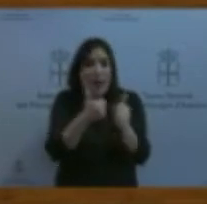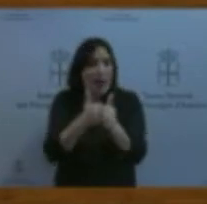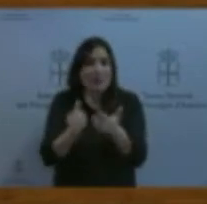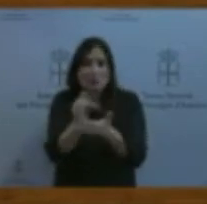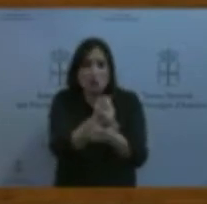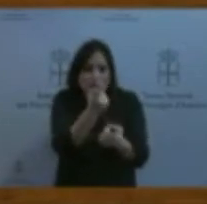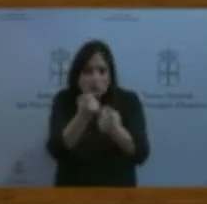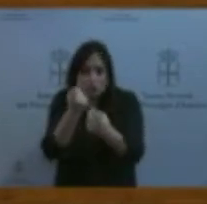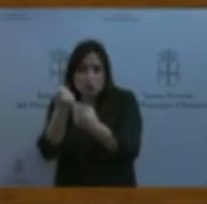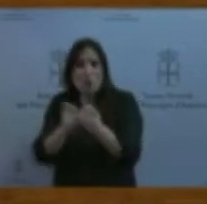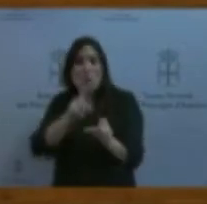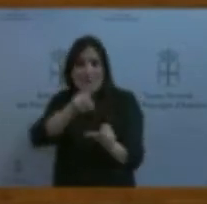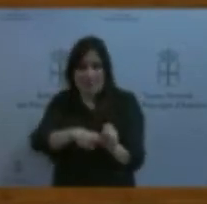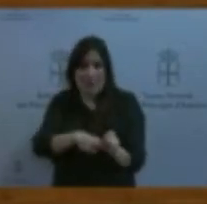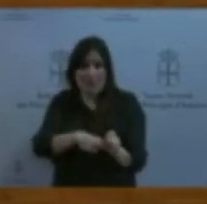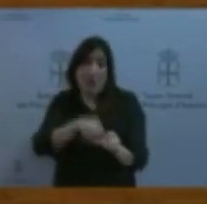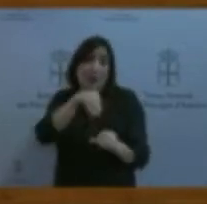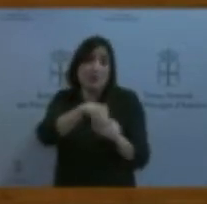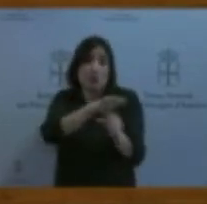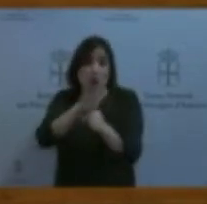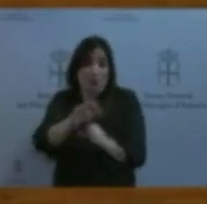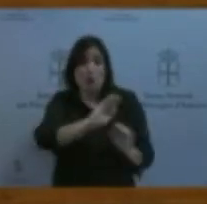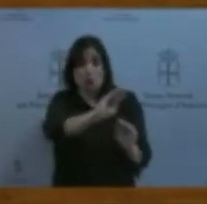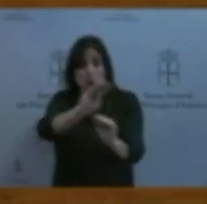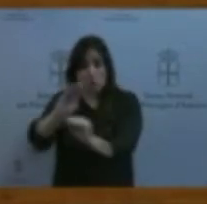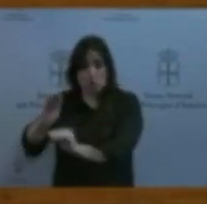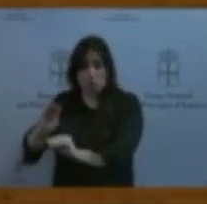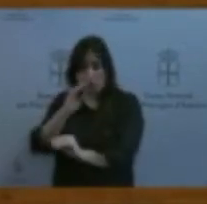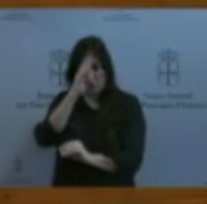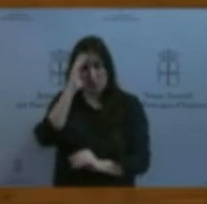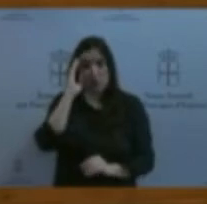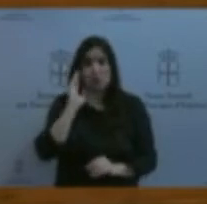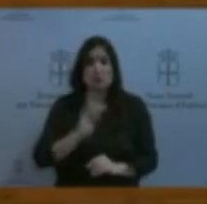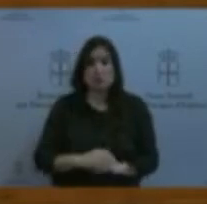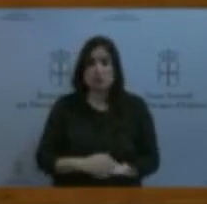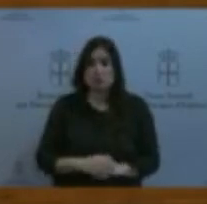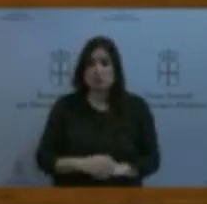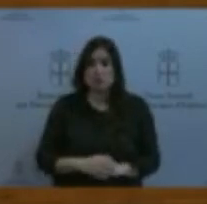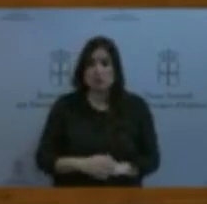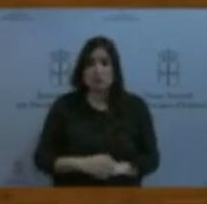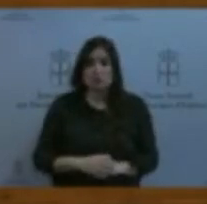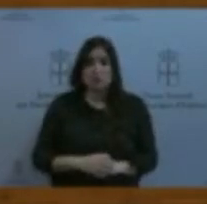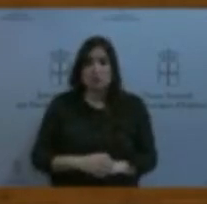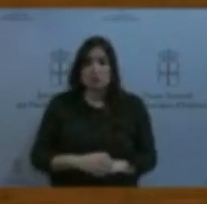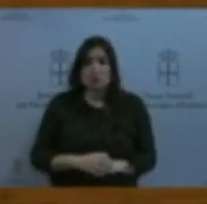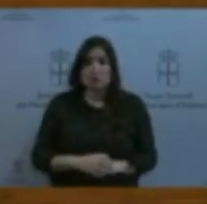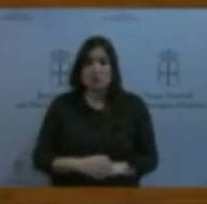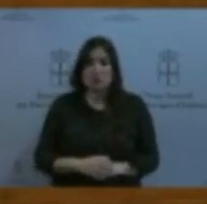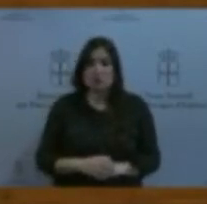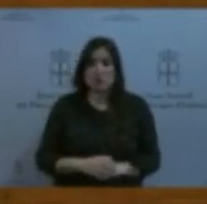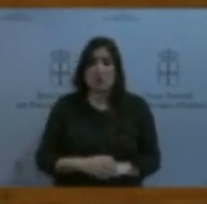líneas de actuación, ¿no? En cuanto a la programación de las